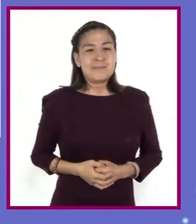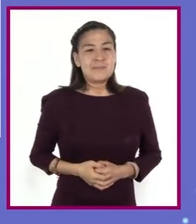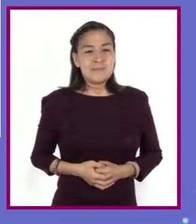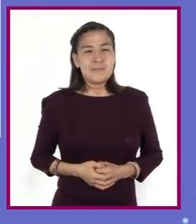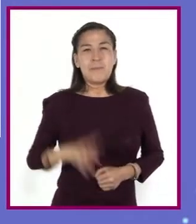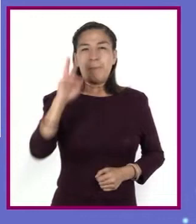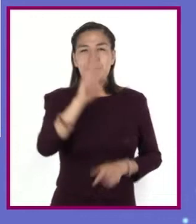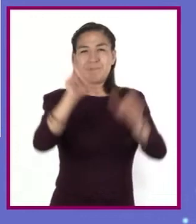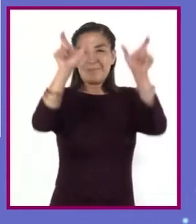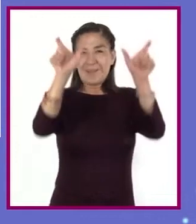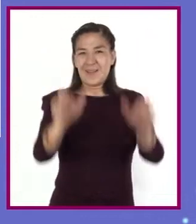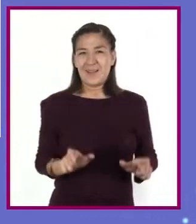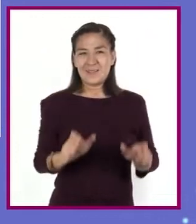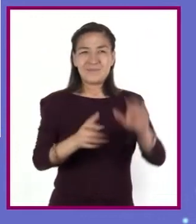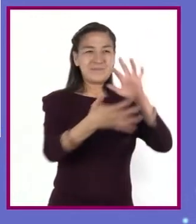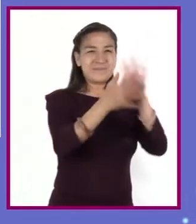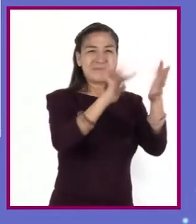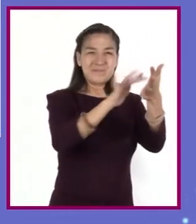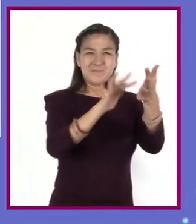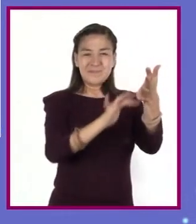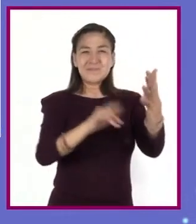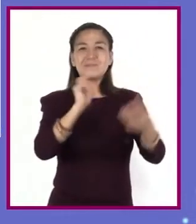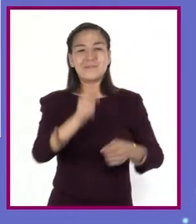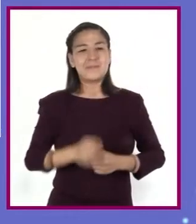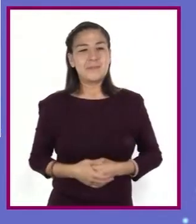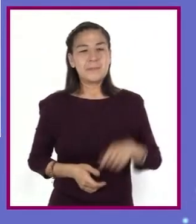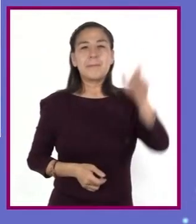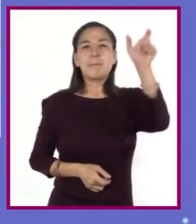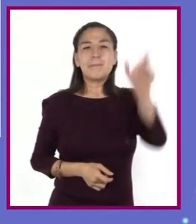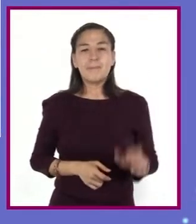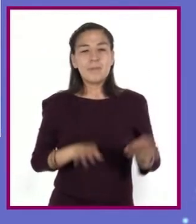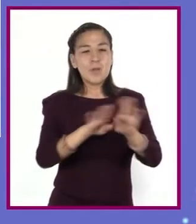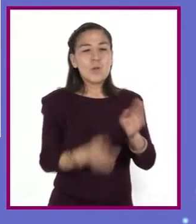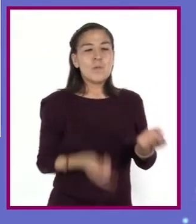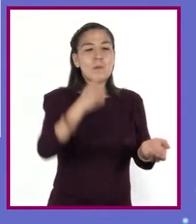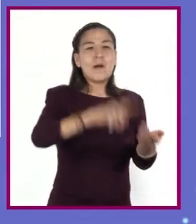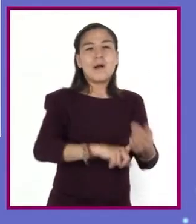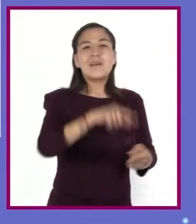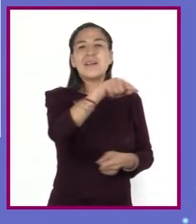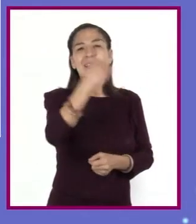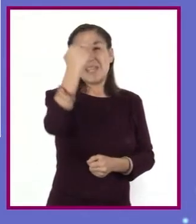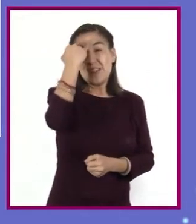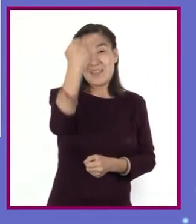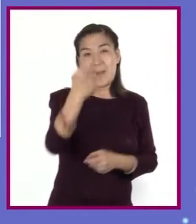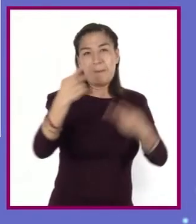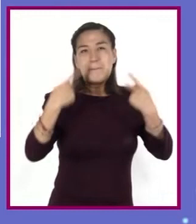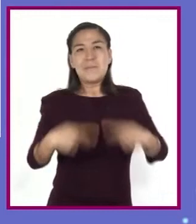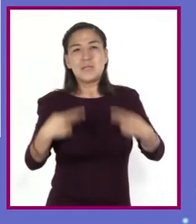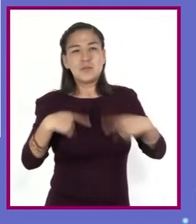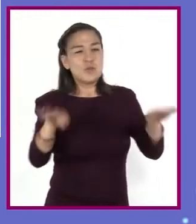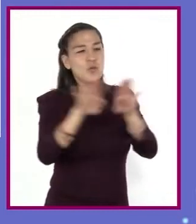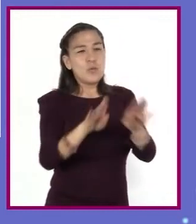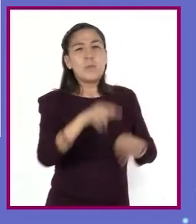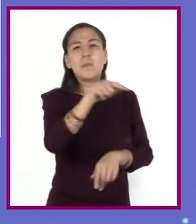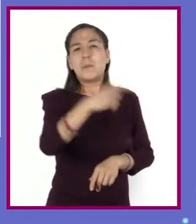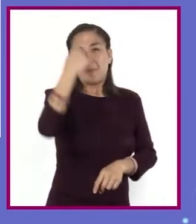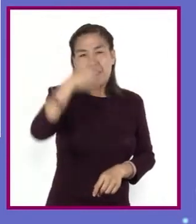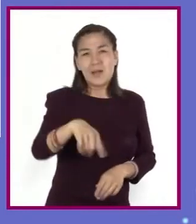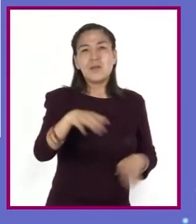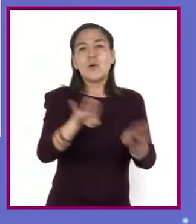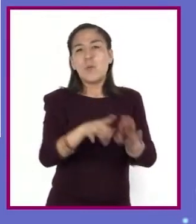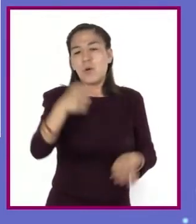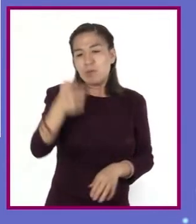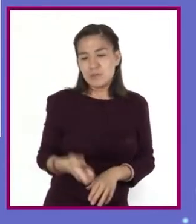siguientes textos. En uno se presenta el extracto de las ideas del autor acerca de la viabilidad económica